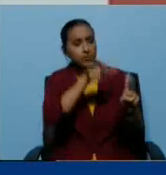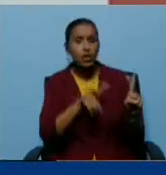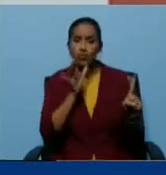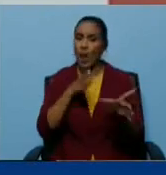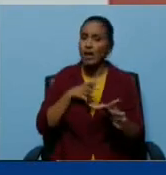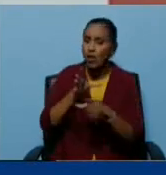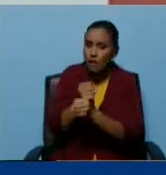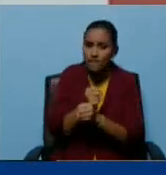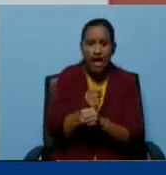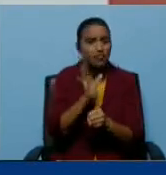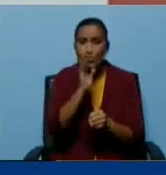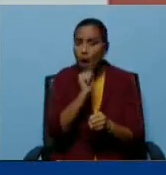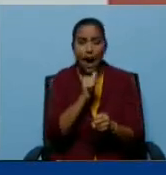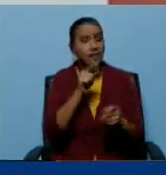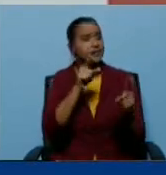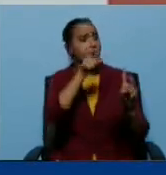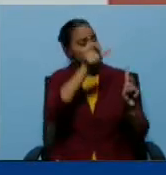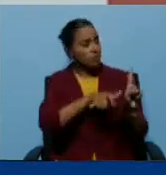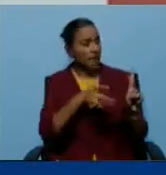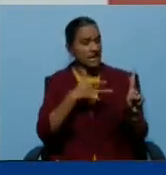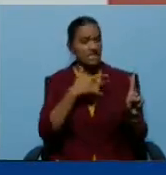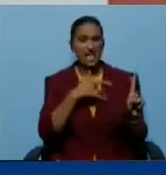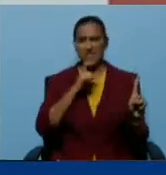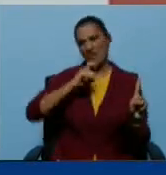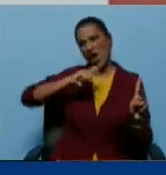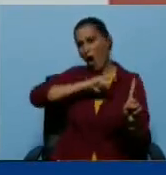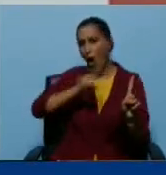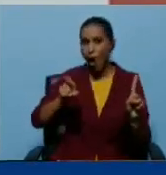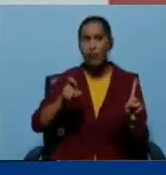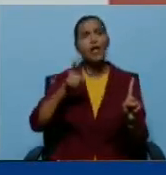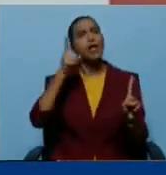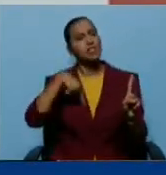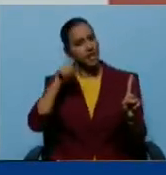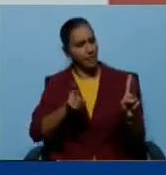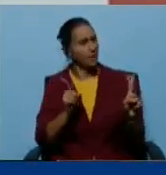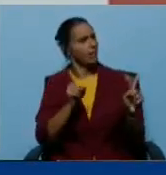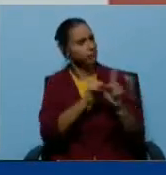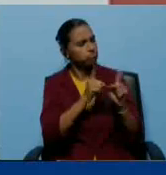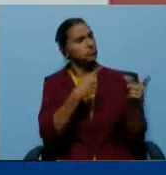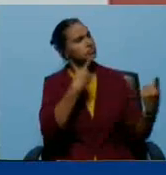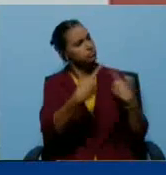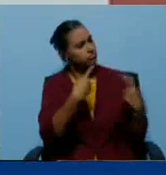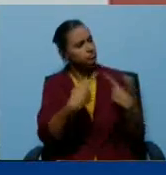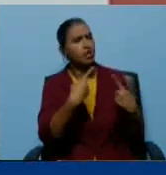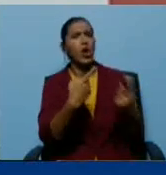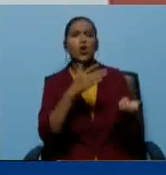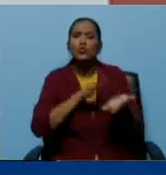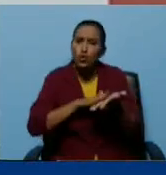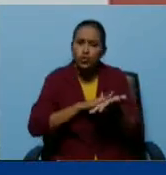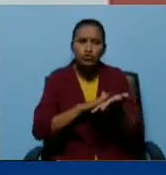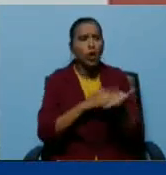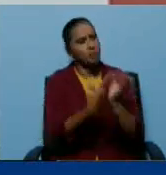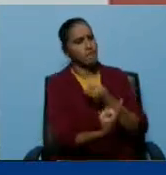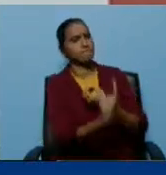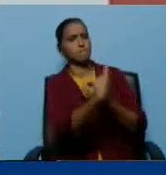odio, de intolerancia, curémoslo, sanémoslo y sumémoslo.